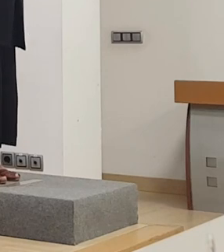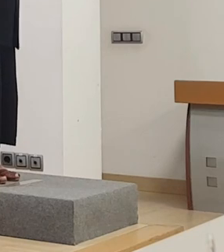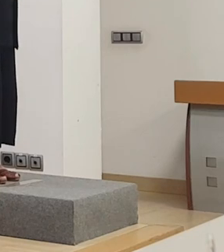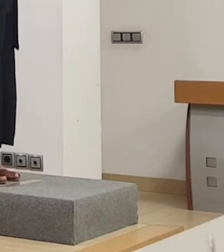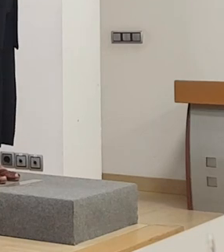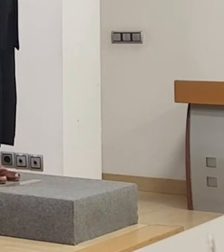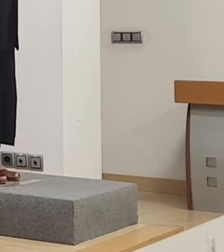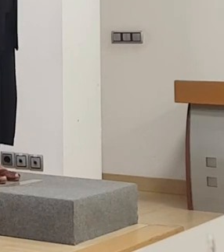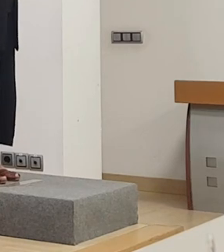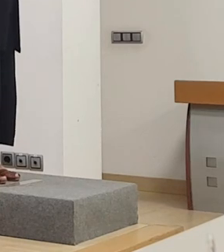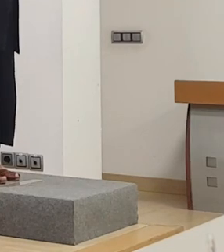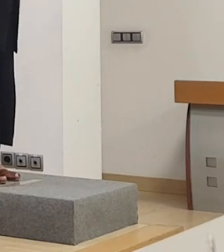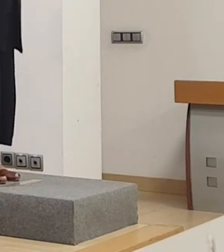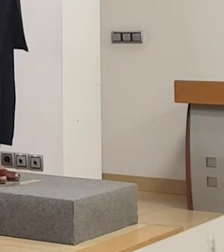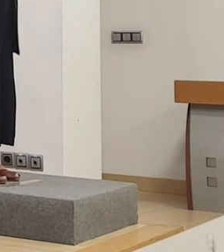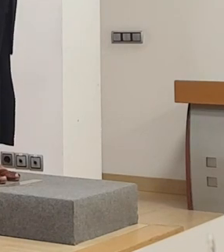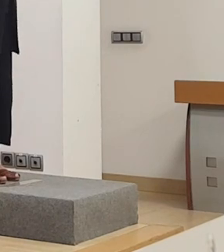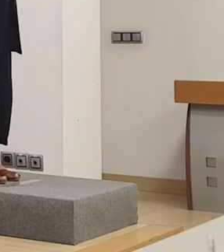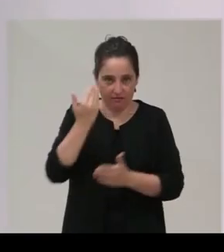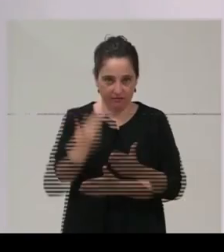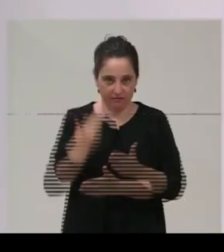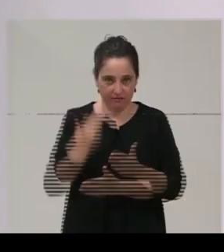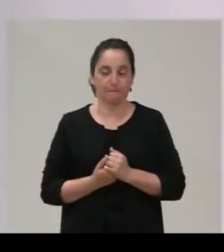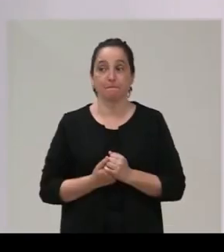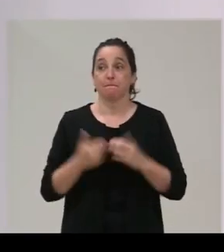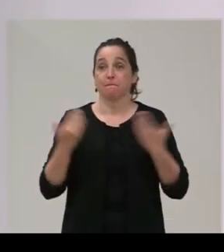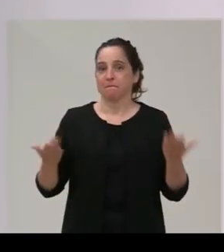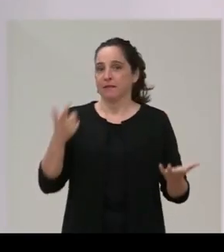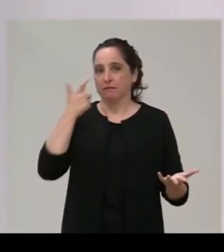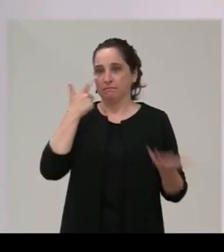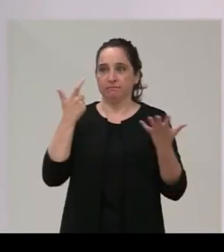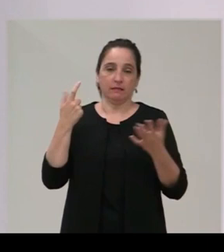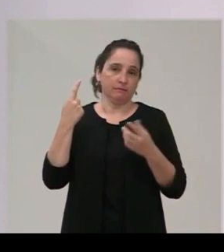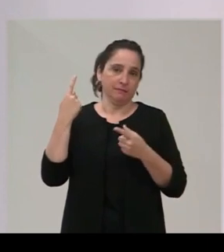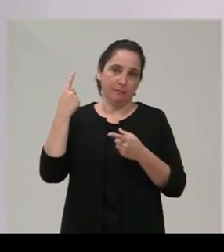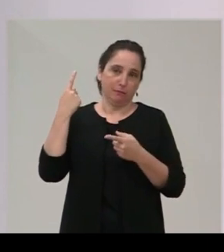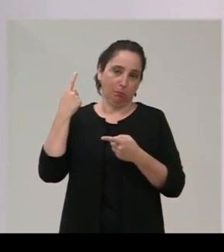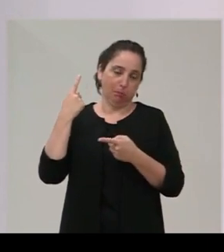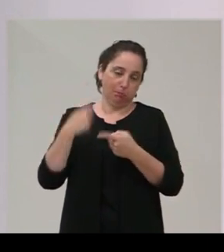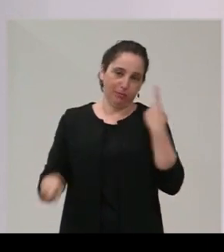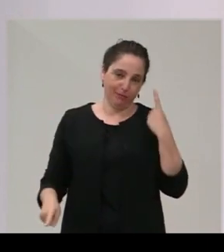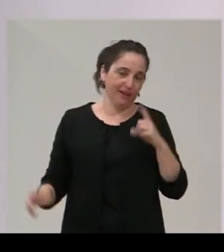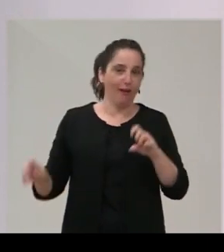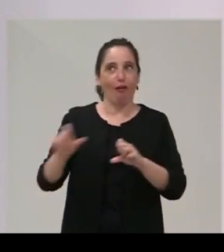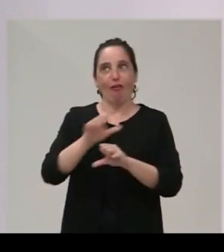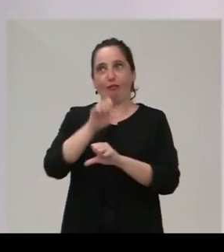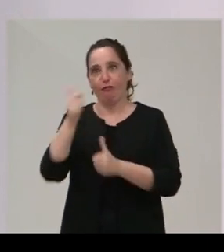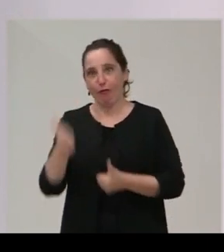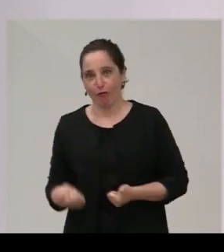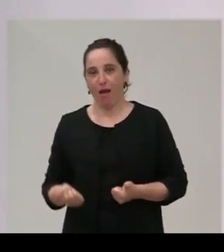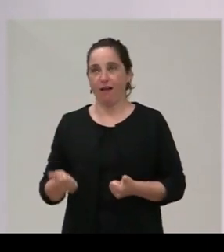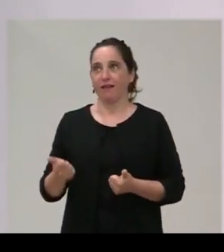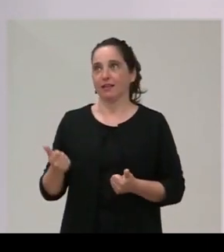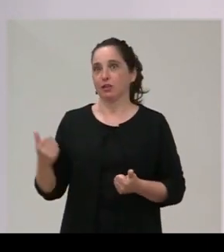miles de cántabros, además de turistas y de visitantes. Hemos notado pues una diferencia tanto en las formas como en el fondo,